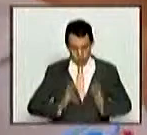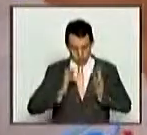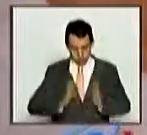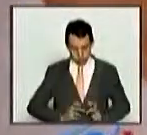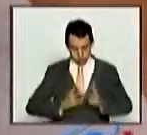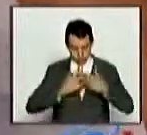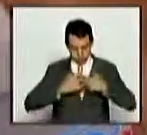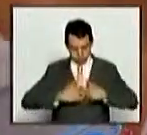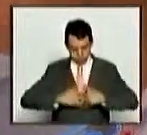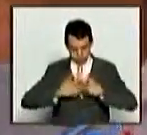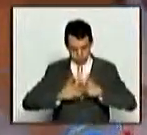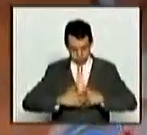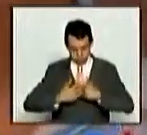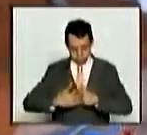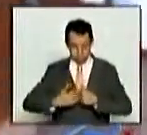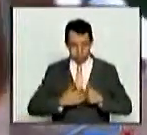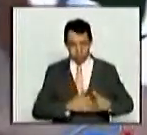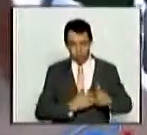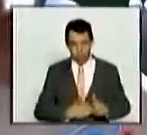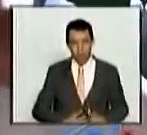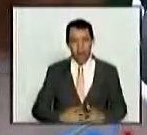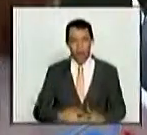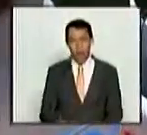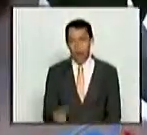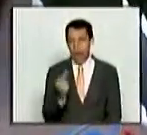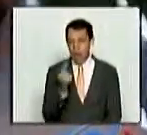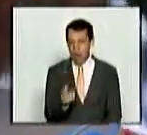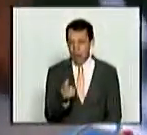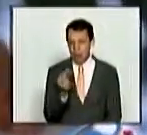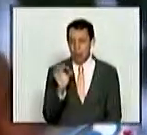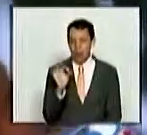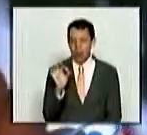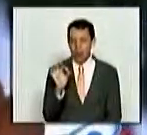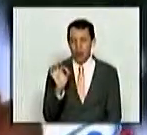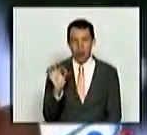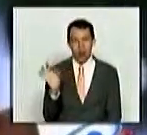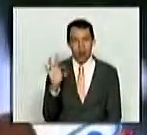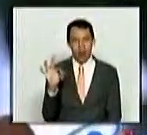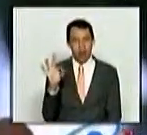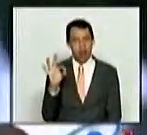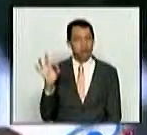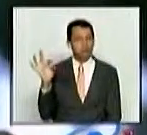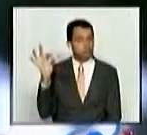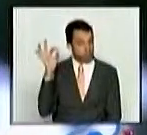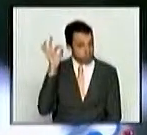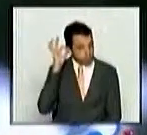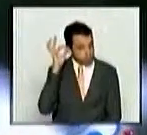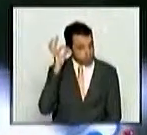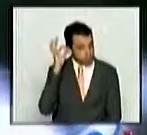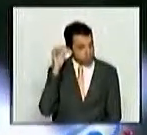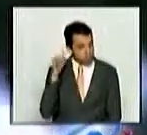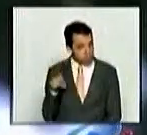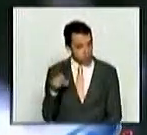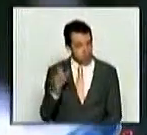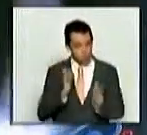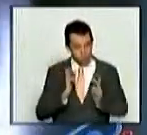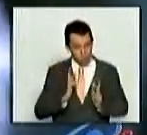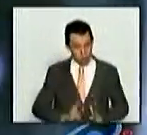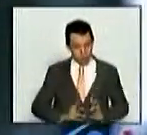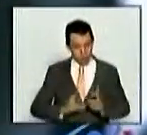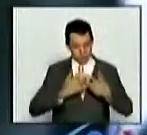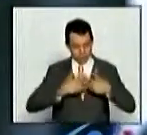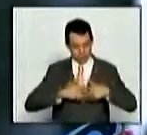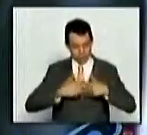tenerla ahí un momentico para que nos hagan una toma. Es muy pequeña, pero es conocer lo que explica Javier muy bien, que es la parte de la fisiología.